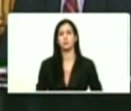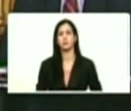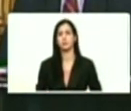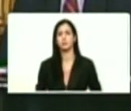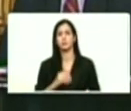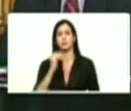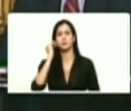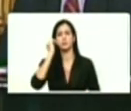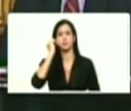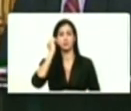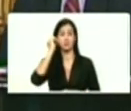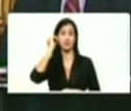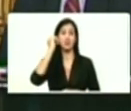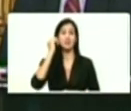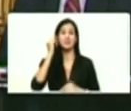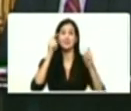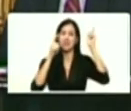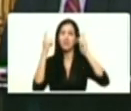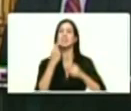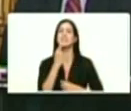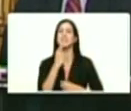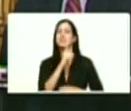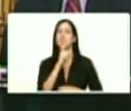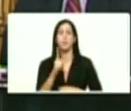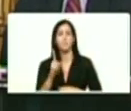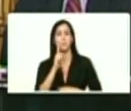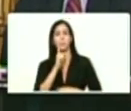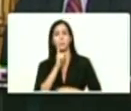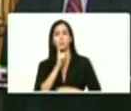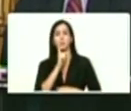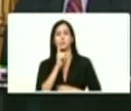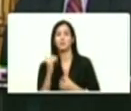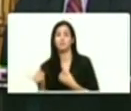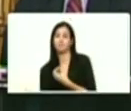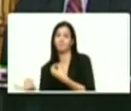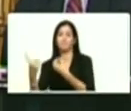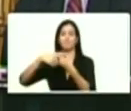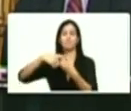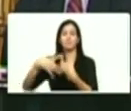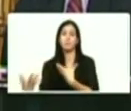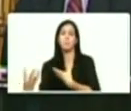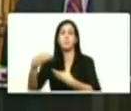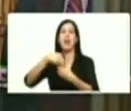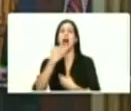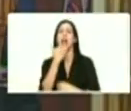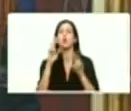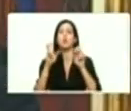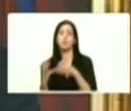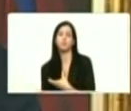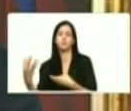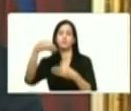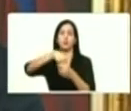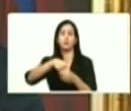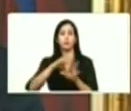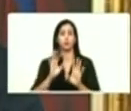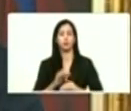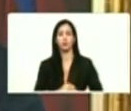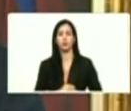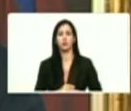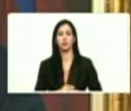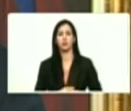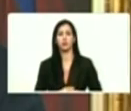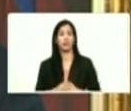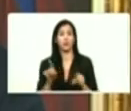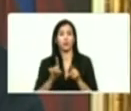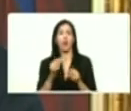eso es lo que llamaba Chávez el injerto productivo socialista el injerto de lo nuevo y tronco de injerto eso ya no es